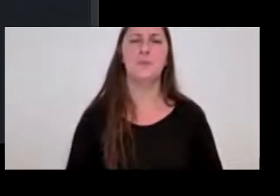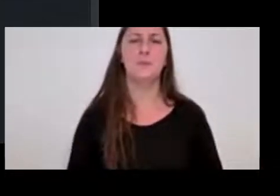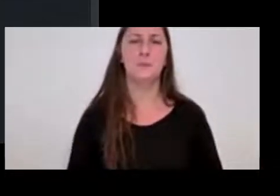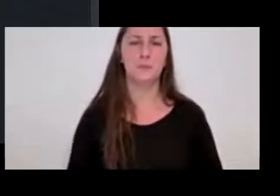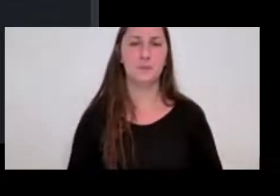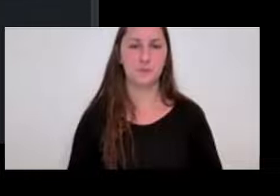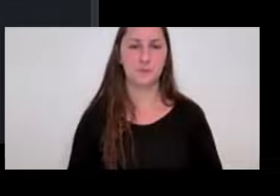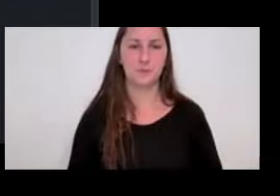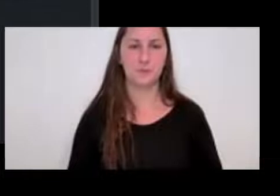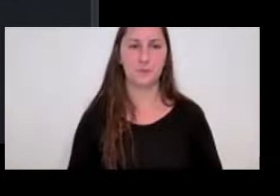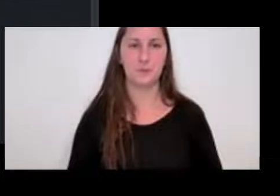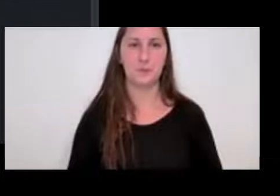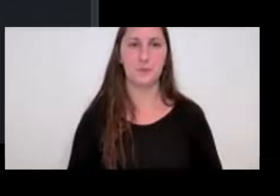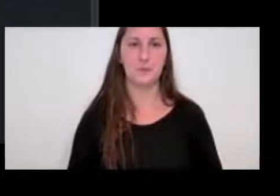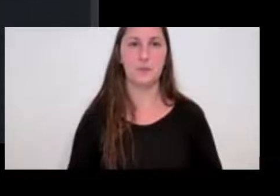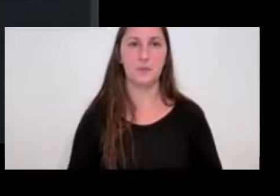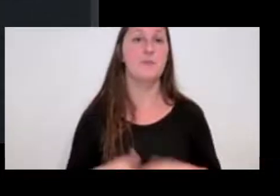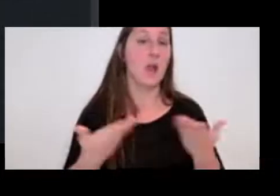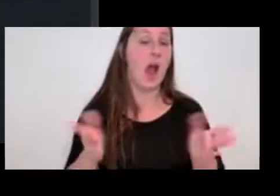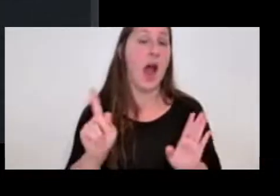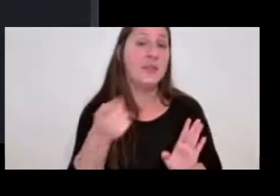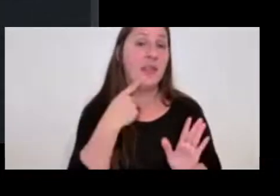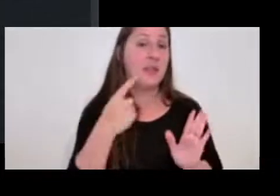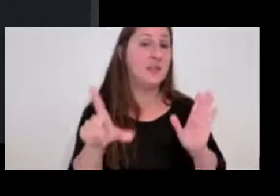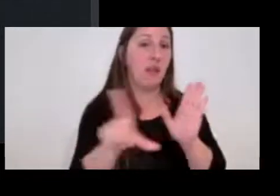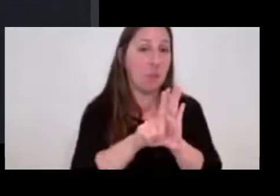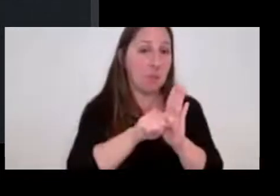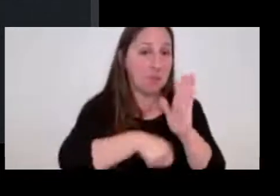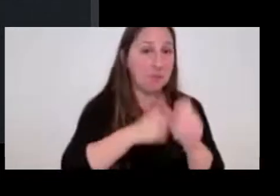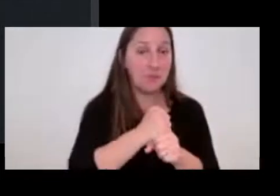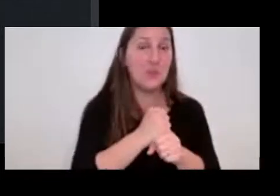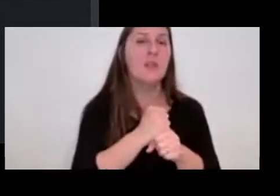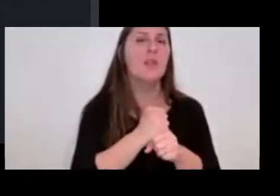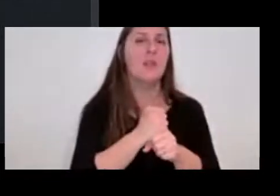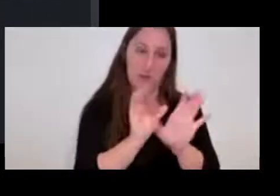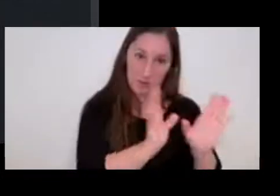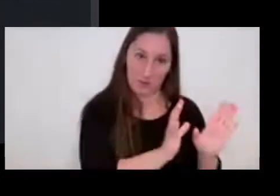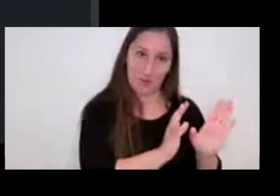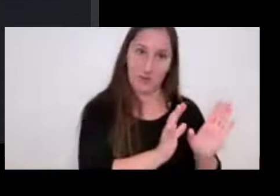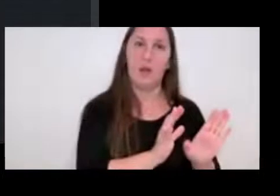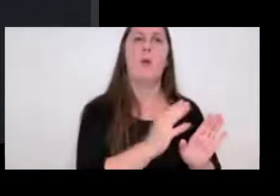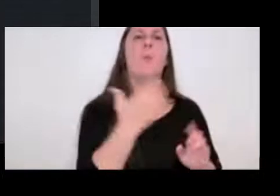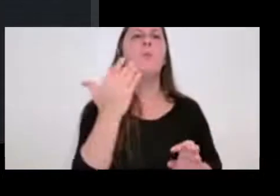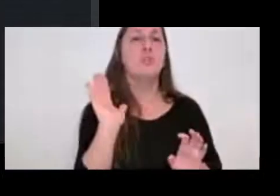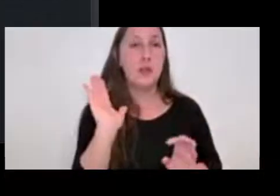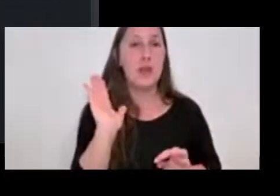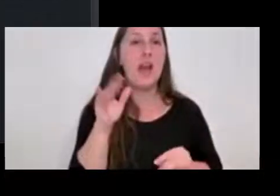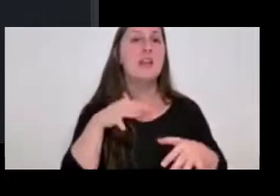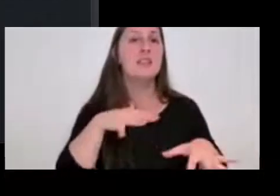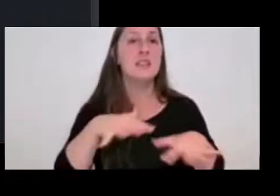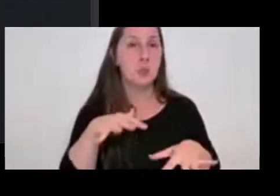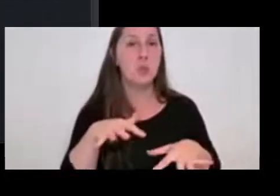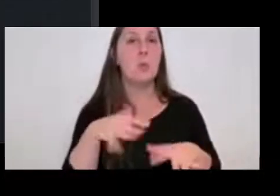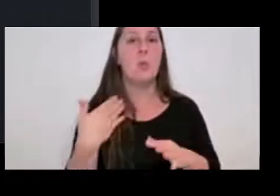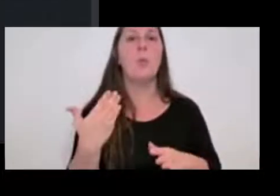O sea, yo tengo que hacer caso a lo que dice la ley de contrato de trabajo. Pero por otro lado tengo la posibilidad de que en este caso me puedan impugnar la